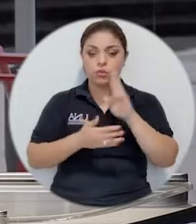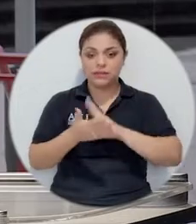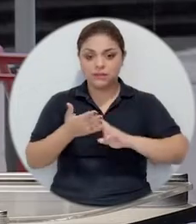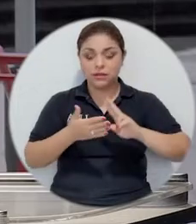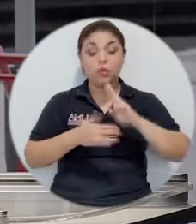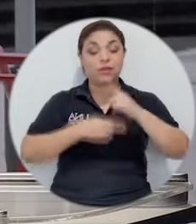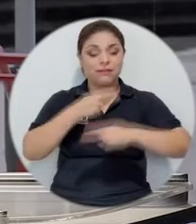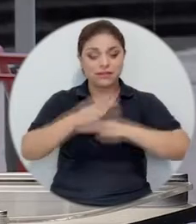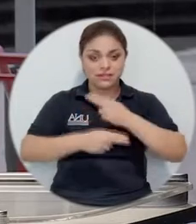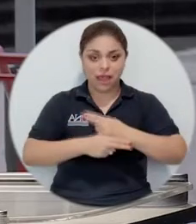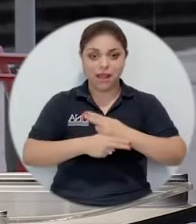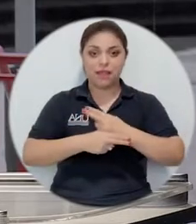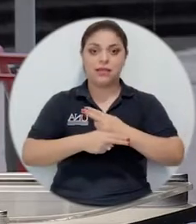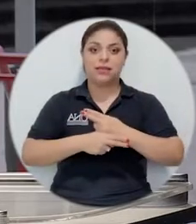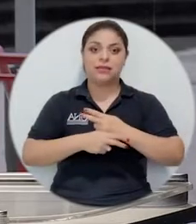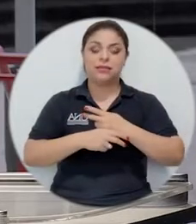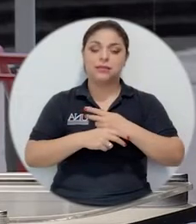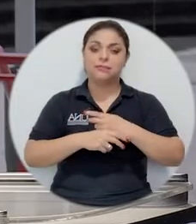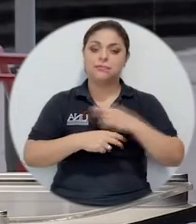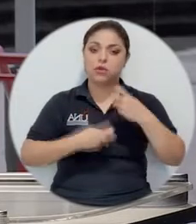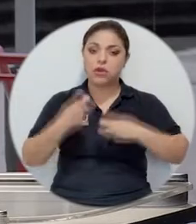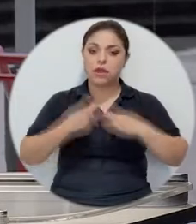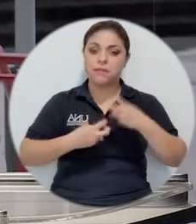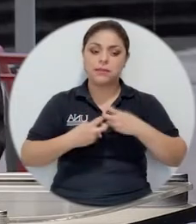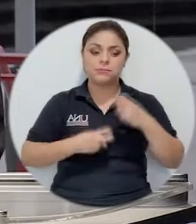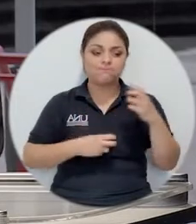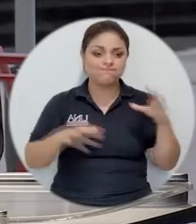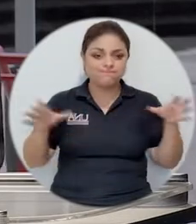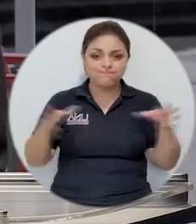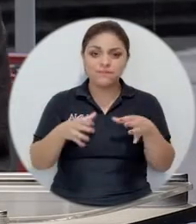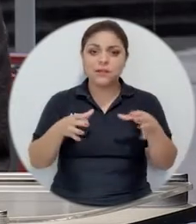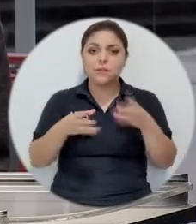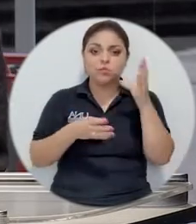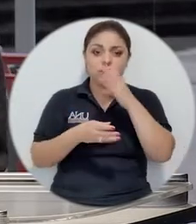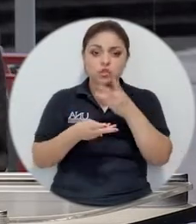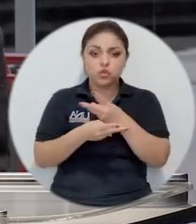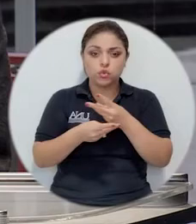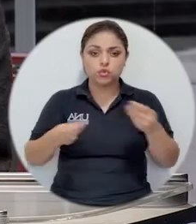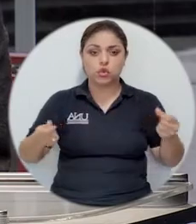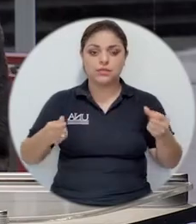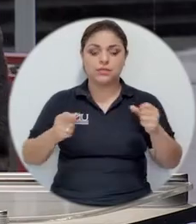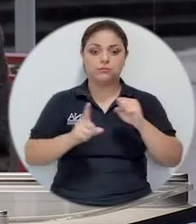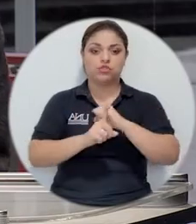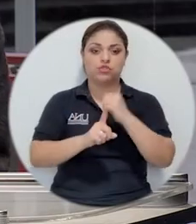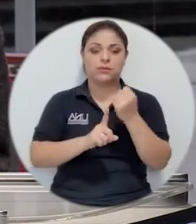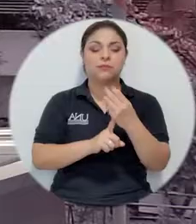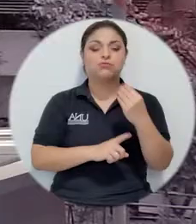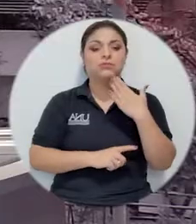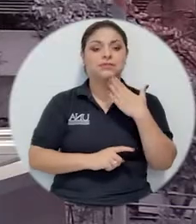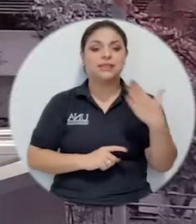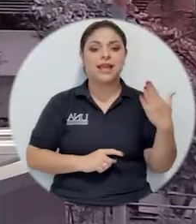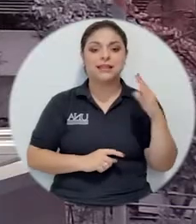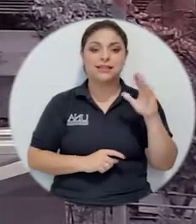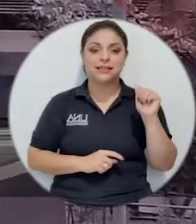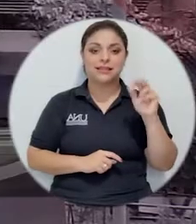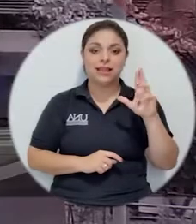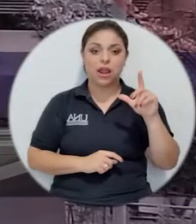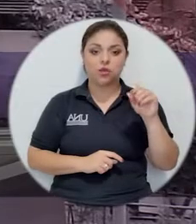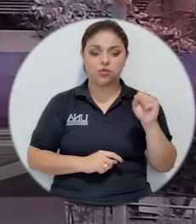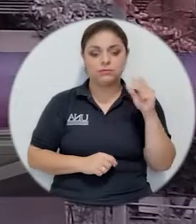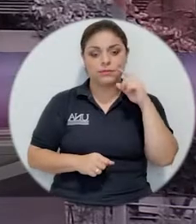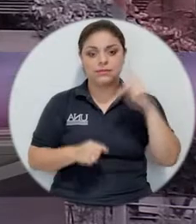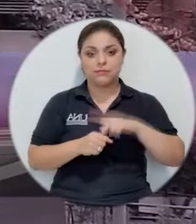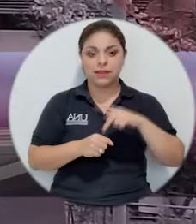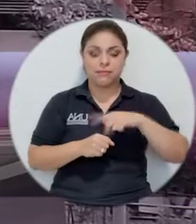universal de los problemas, enfrentarnos y tomar decisiones como sociedad. Muchas gracias, Carlos Cascante, por tu participación aquí en